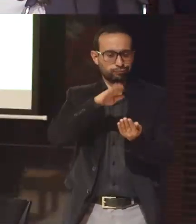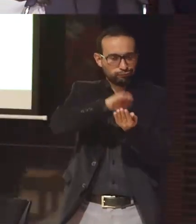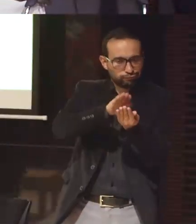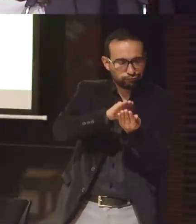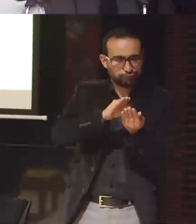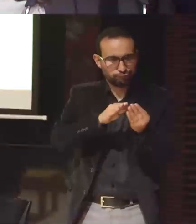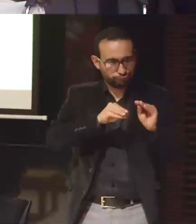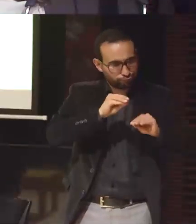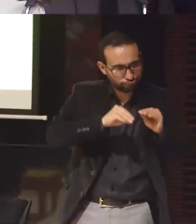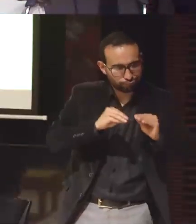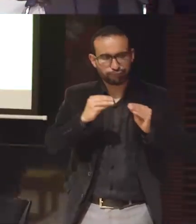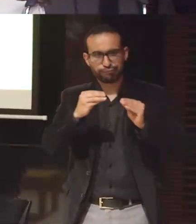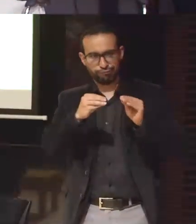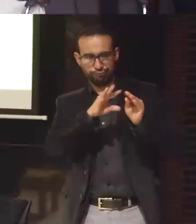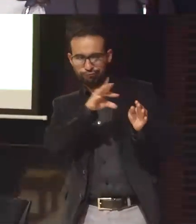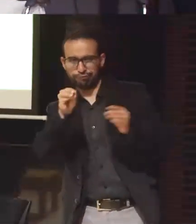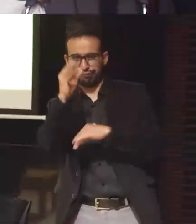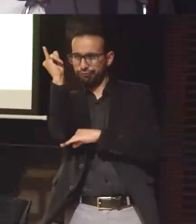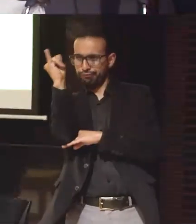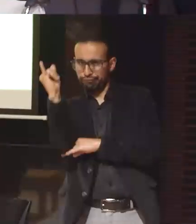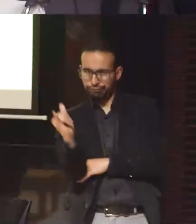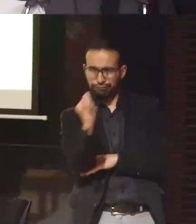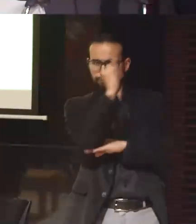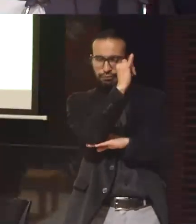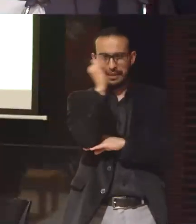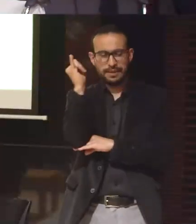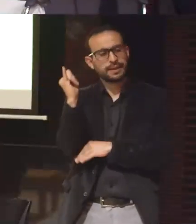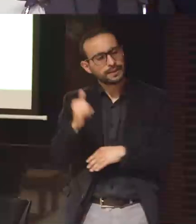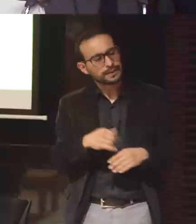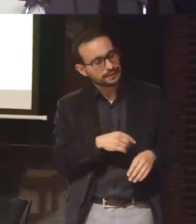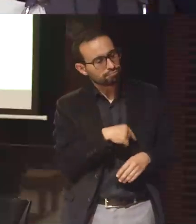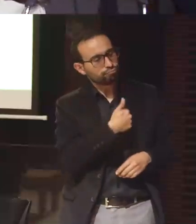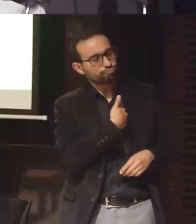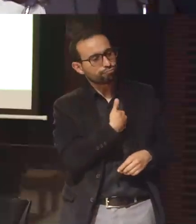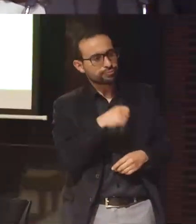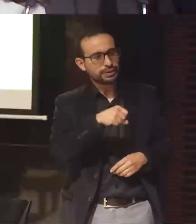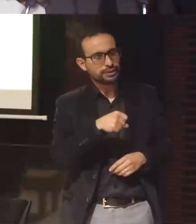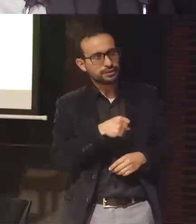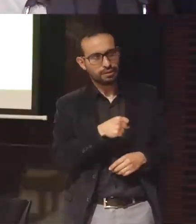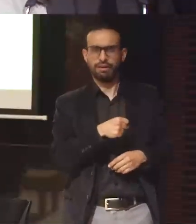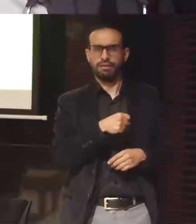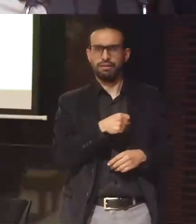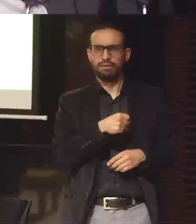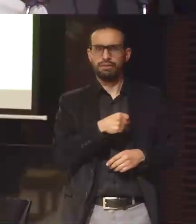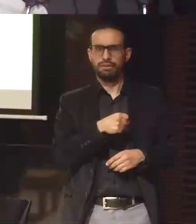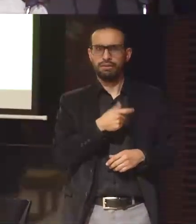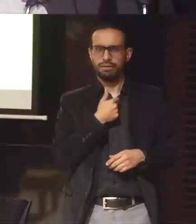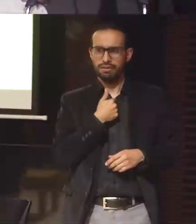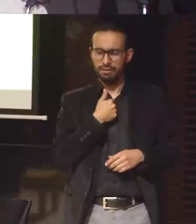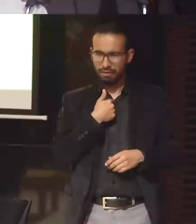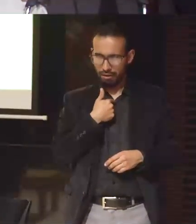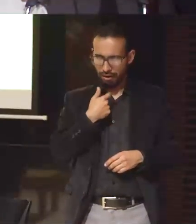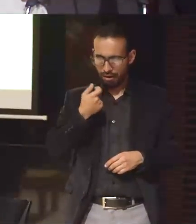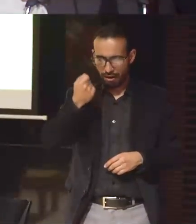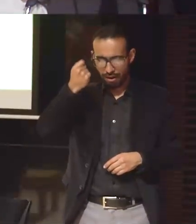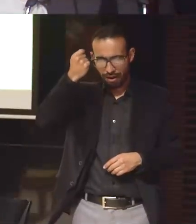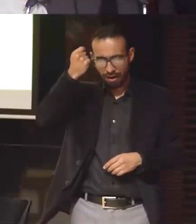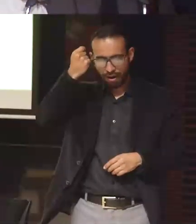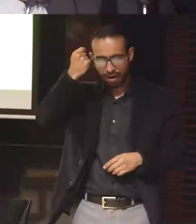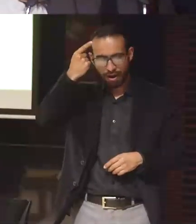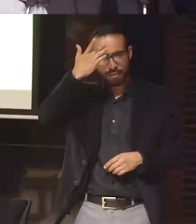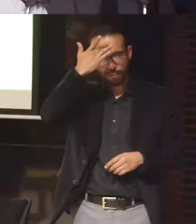Y no había, no lo había conectado de esa manera tan profunda, pero entendí que esa